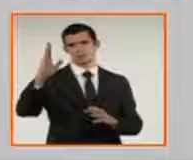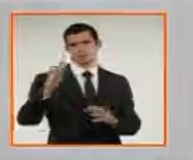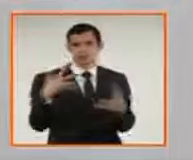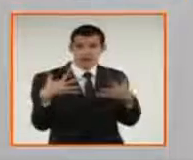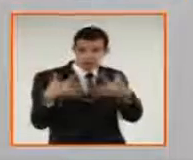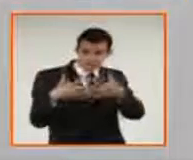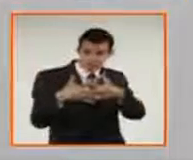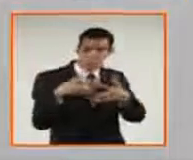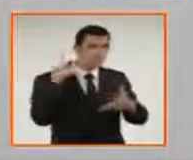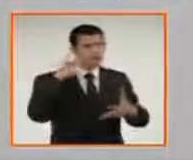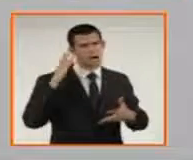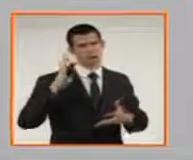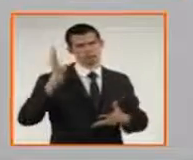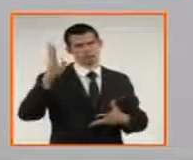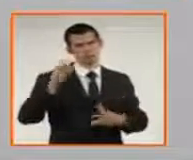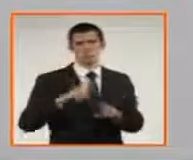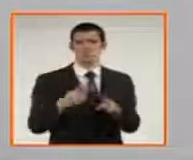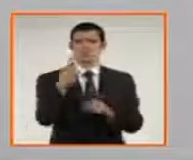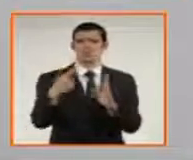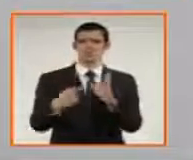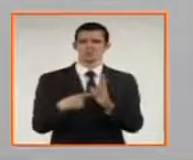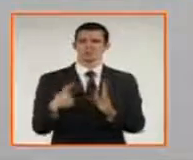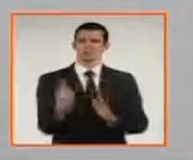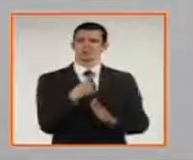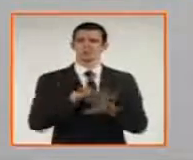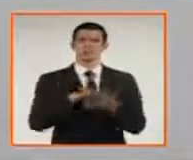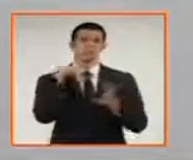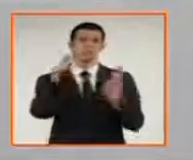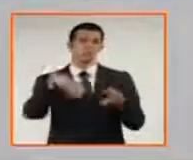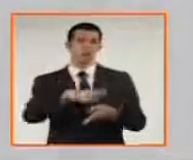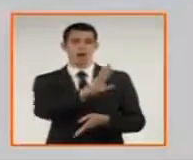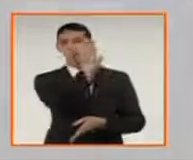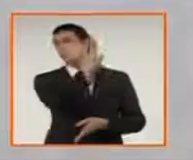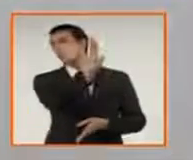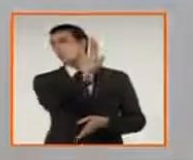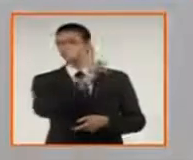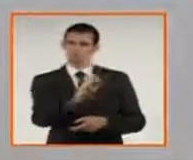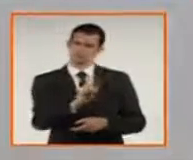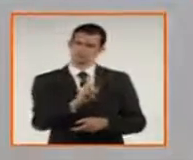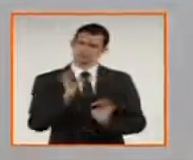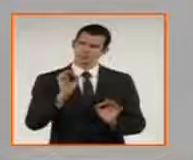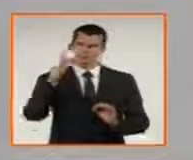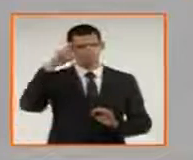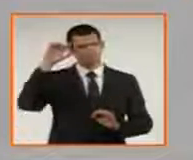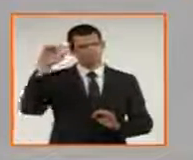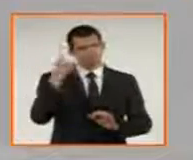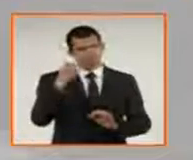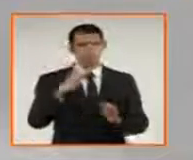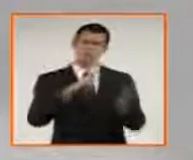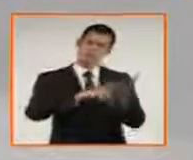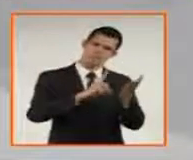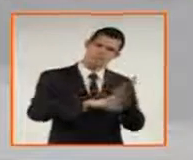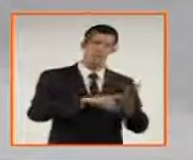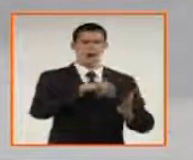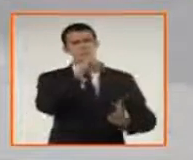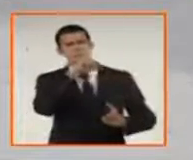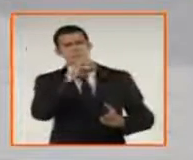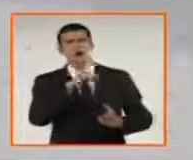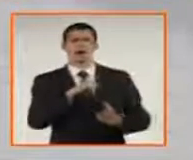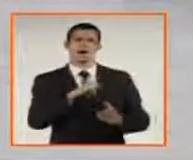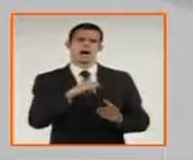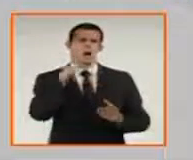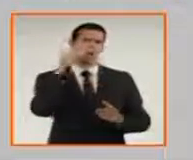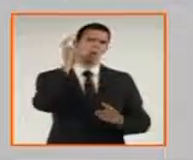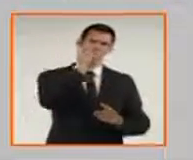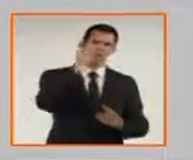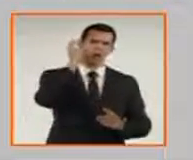abuelos, fueron nuestros padres. Siempre se mantiene. Con la única excepción de la adopción. Si el parentesco